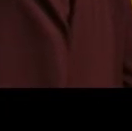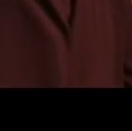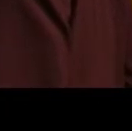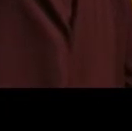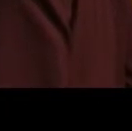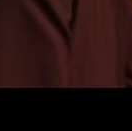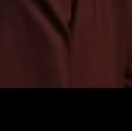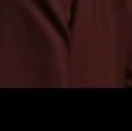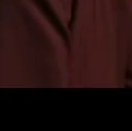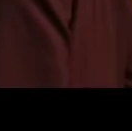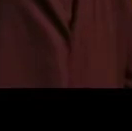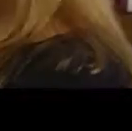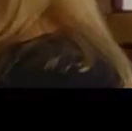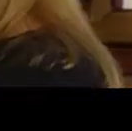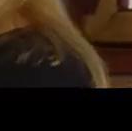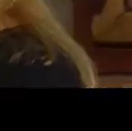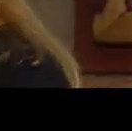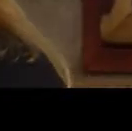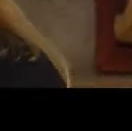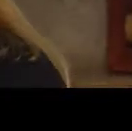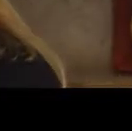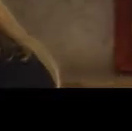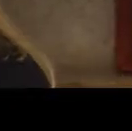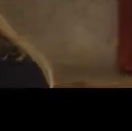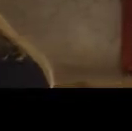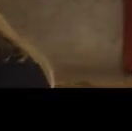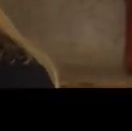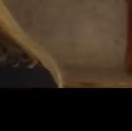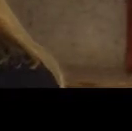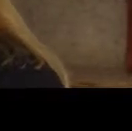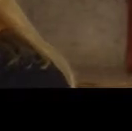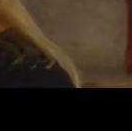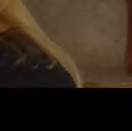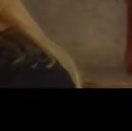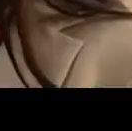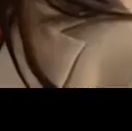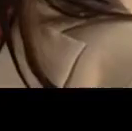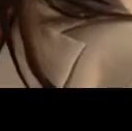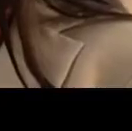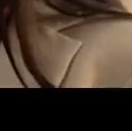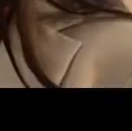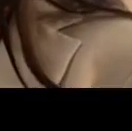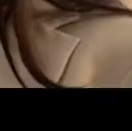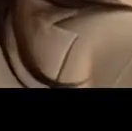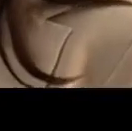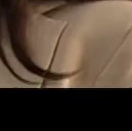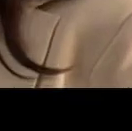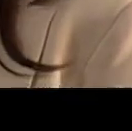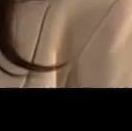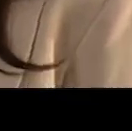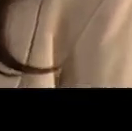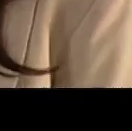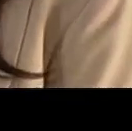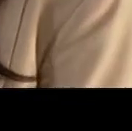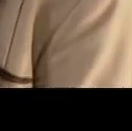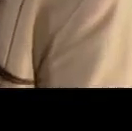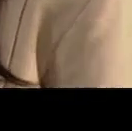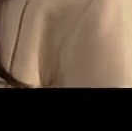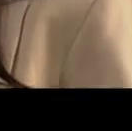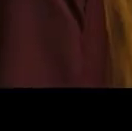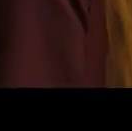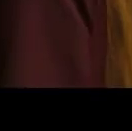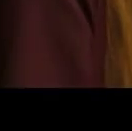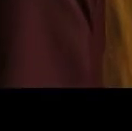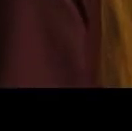Es que eso es cuestión de la licenciada, ¿ve? Lo que yo sí sé es que de aquí nadie se puede llevar absolutamente nada hasta que venga la